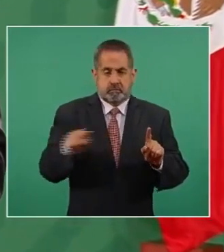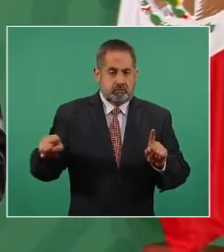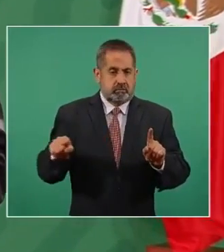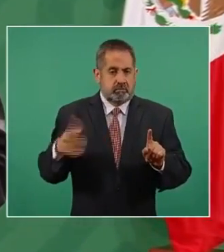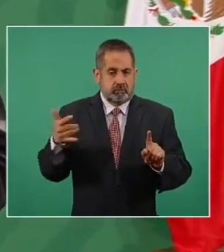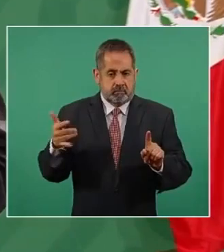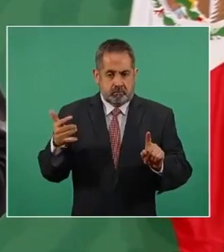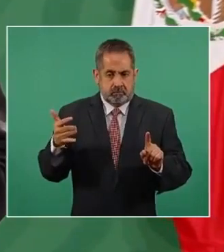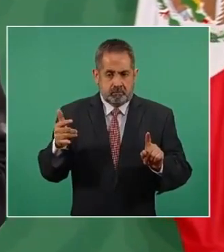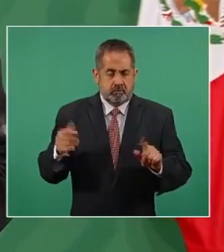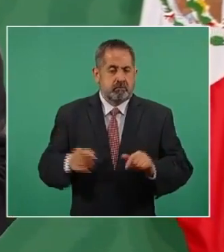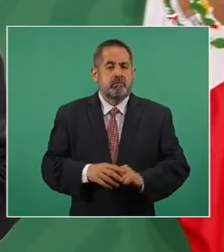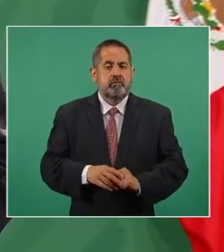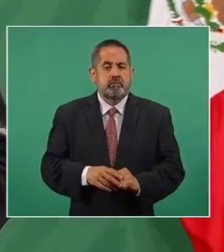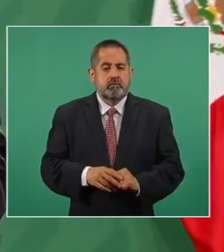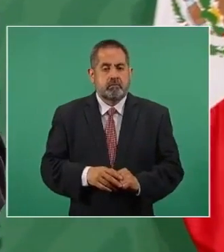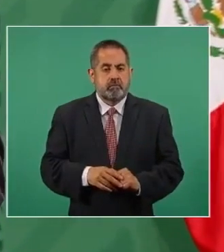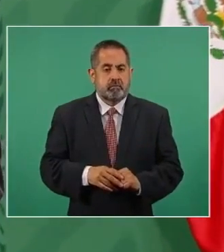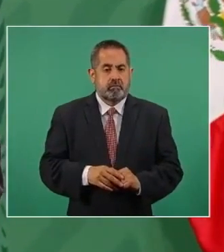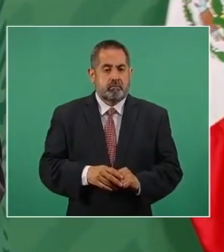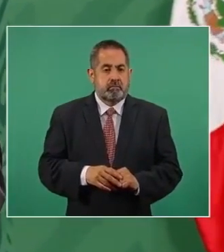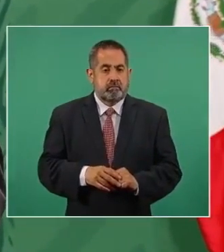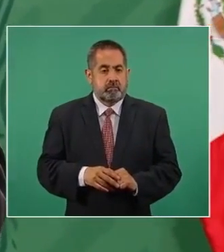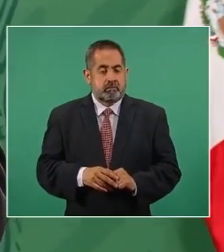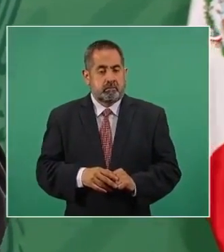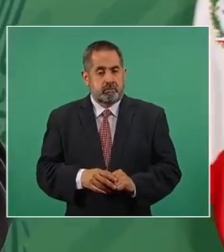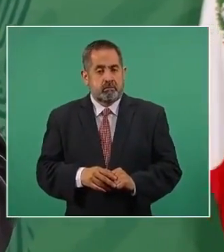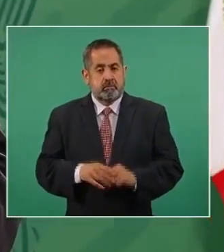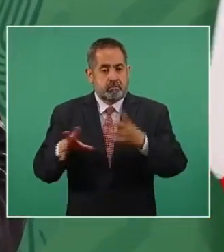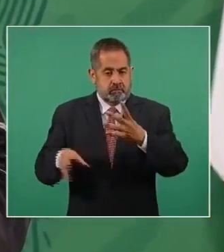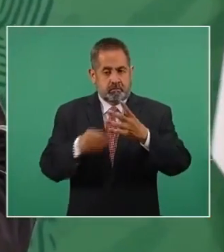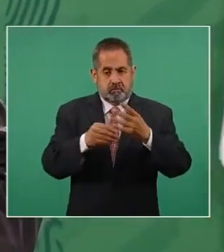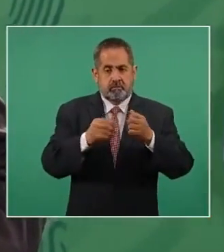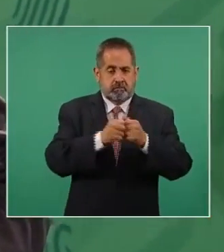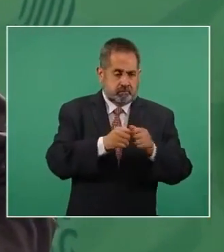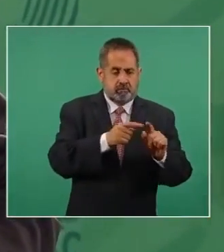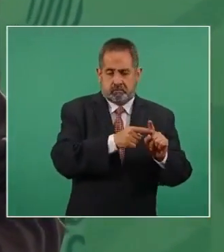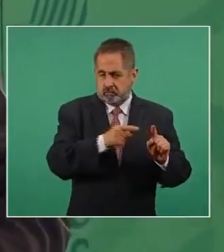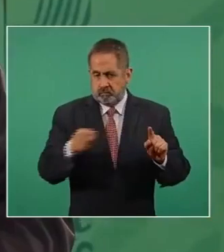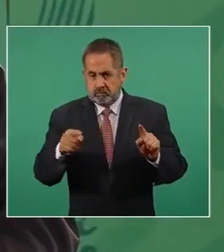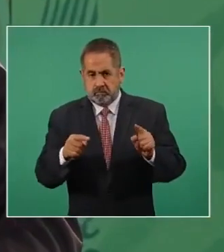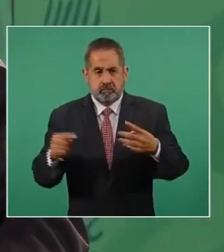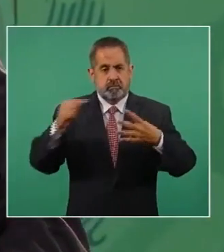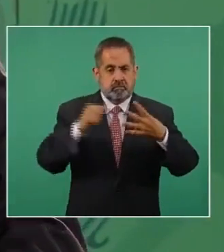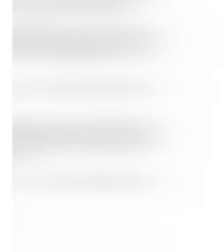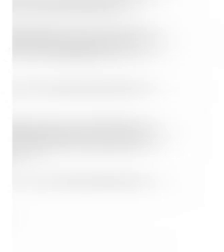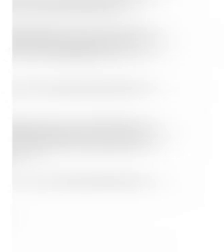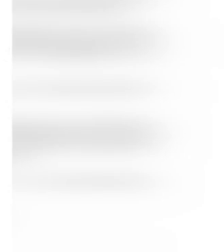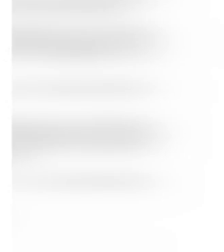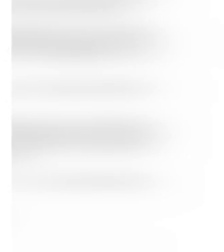mismo con los gobernados especialmente con los sectores más vulnerables hasta el expresidente vicente fox también